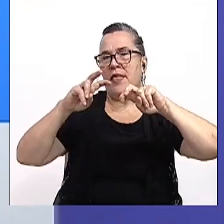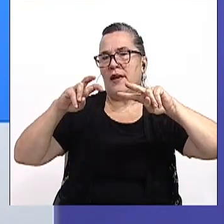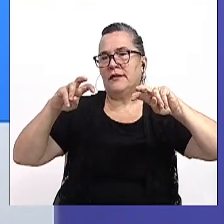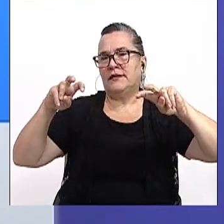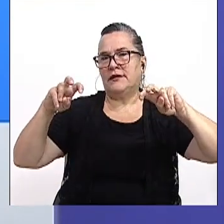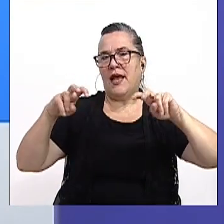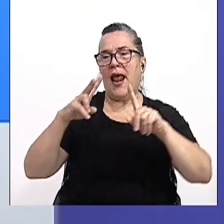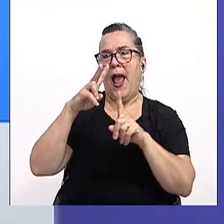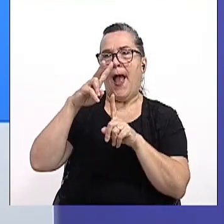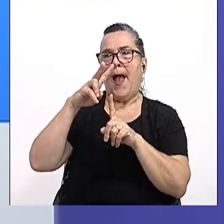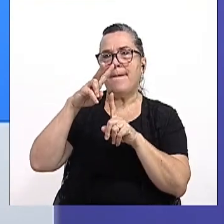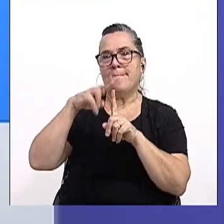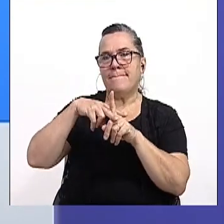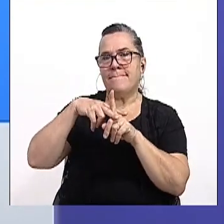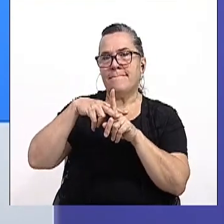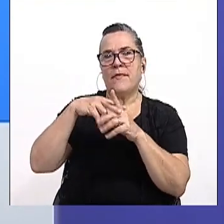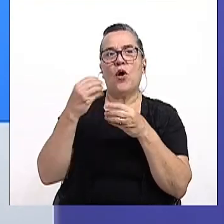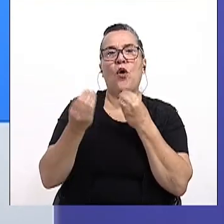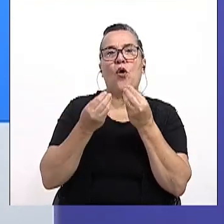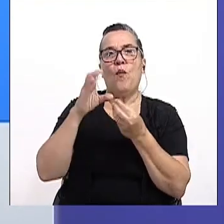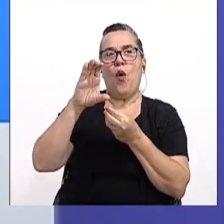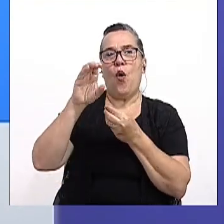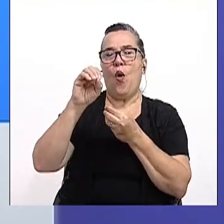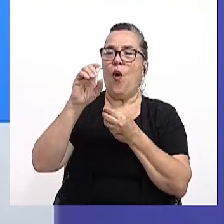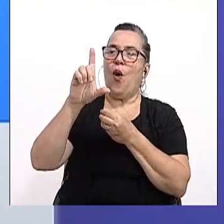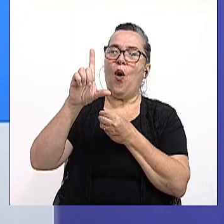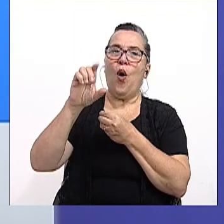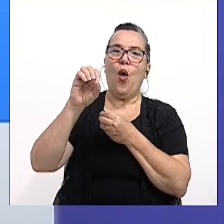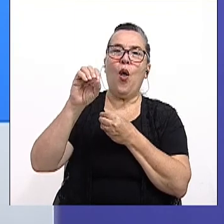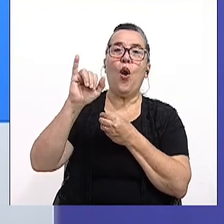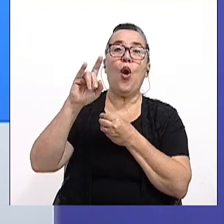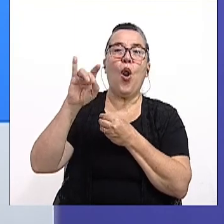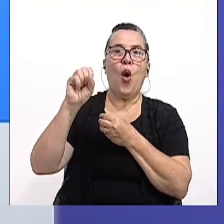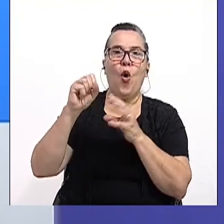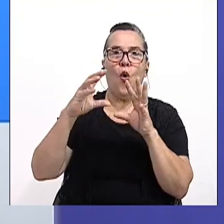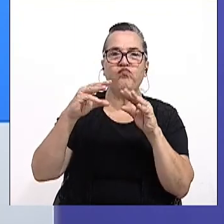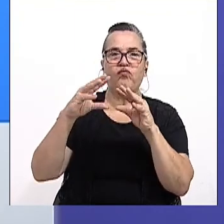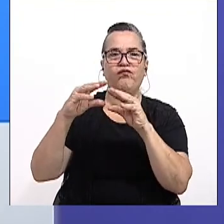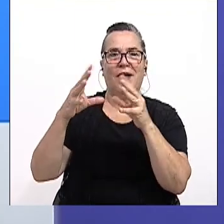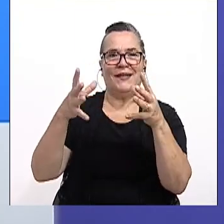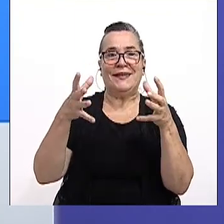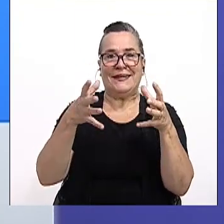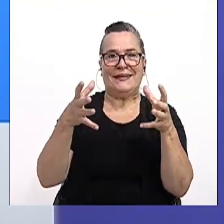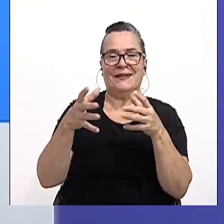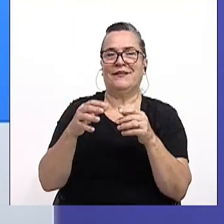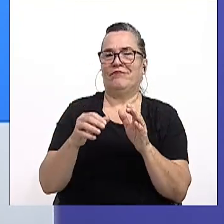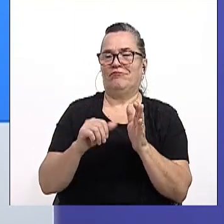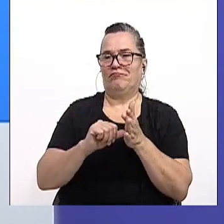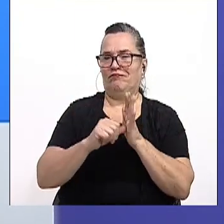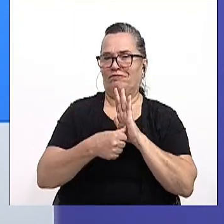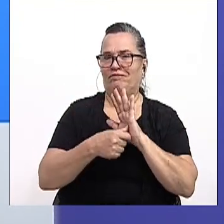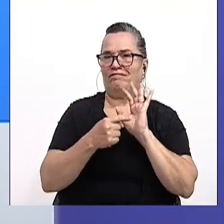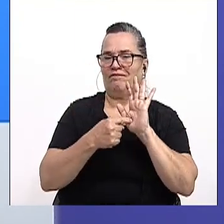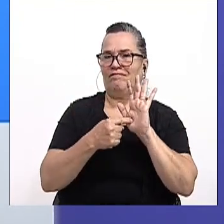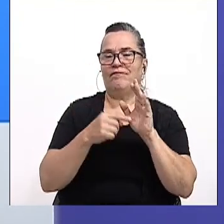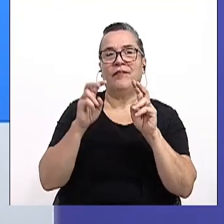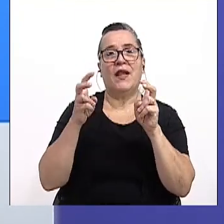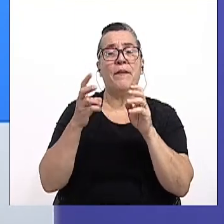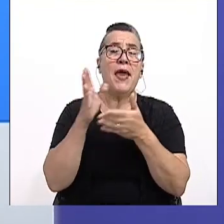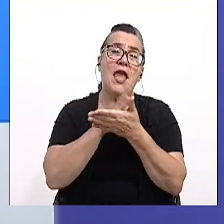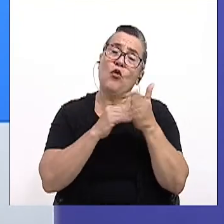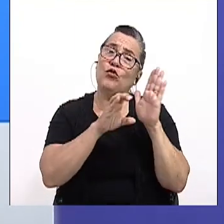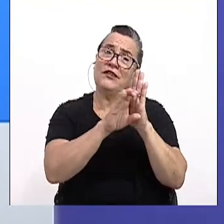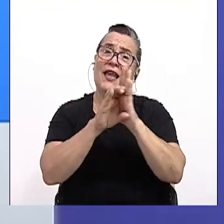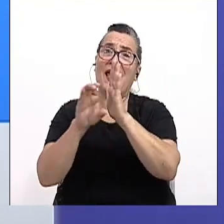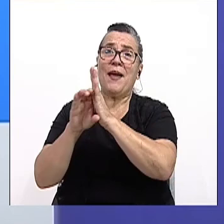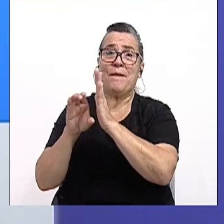las aplicaciones de los coloides, van a reforzar aún más este tema. Y aquí teníamos entonces algunos